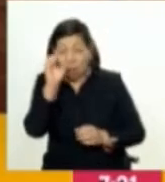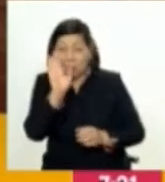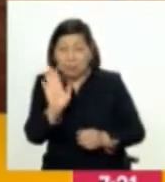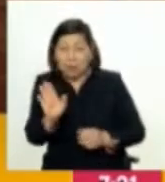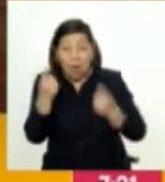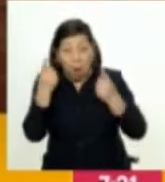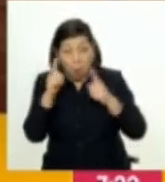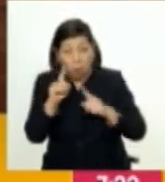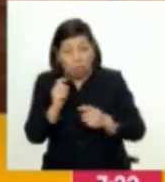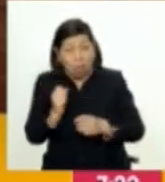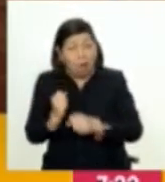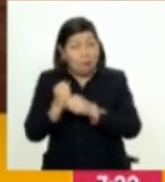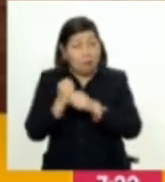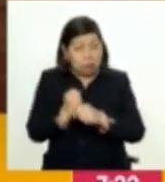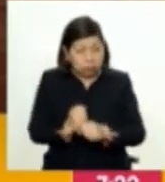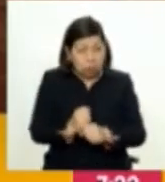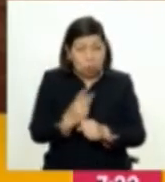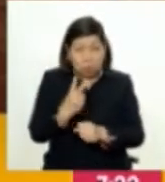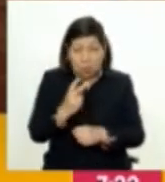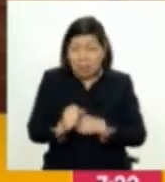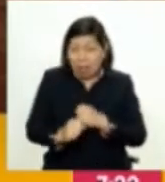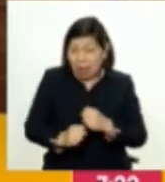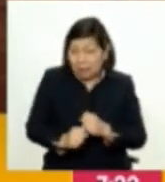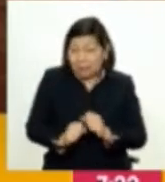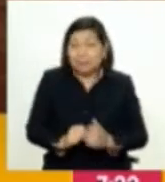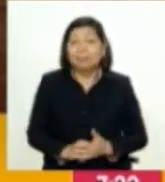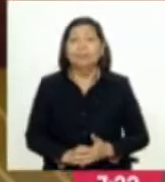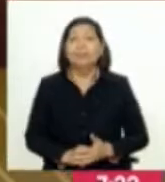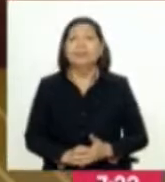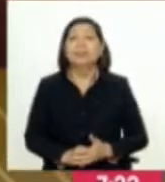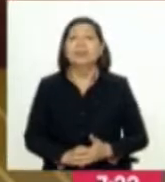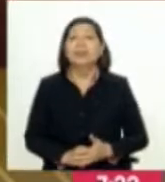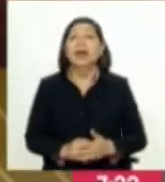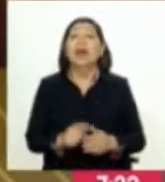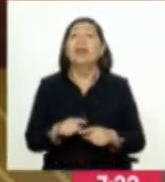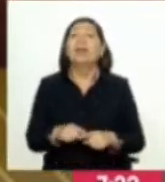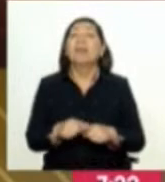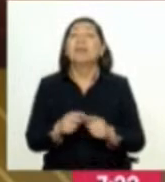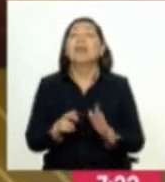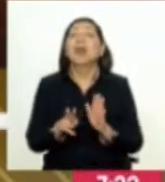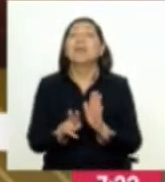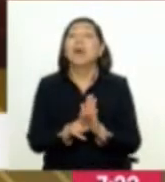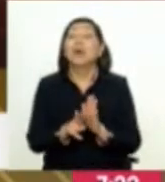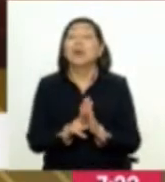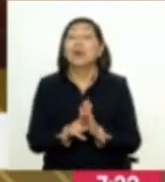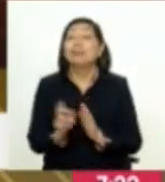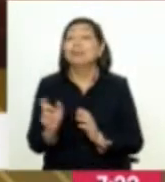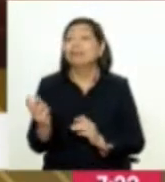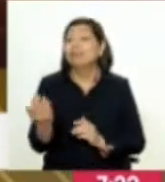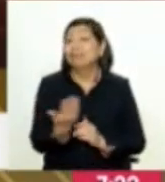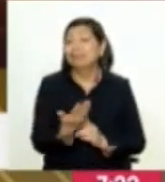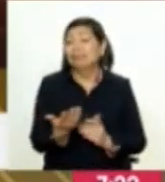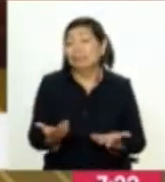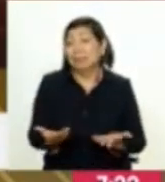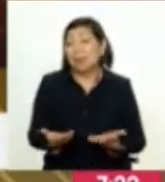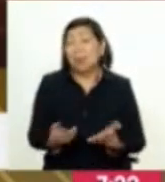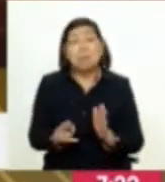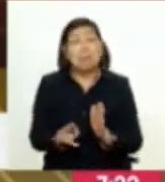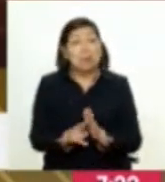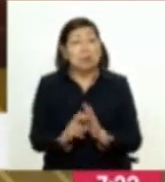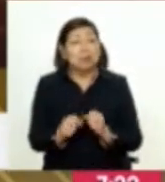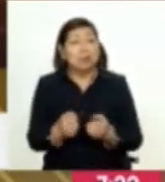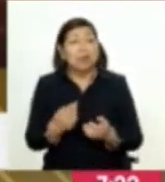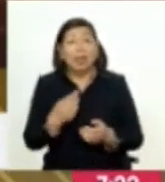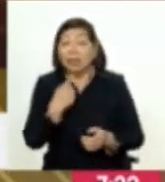el acuerdo se ha fortalecido en estas 2 décadas? El acuerdo depende de la voluntad de las partes y es una voluntad que